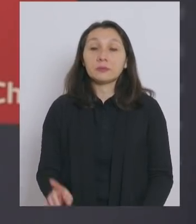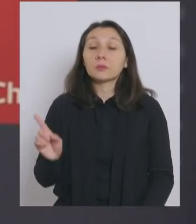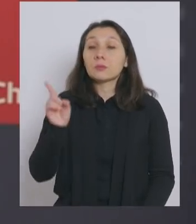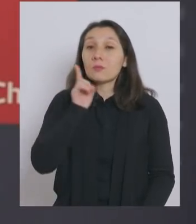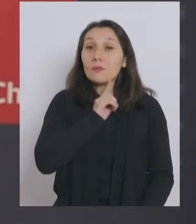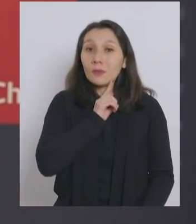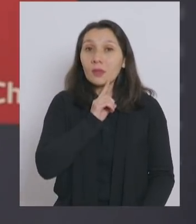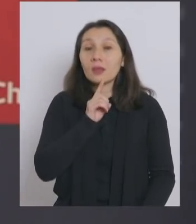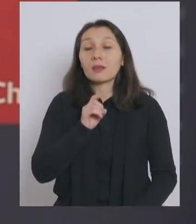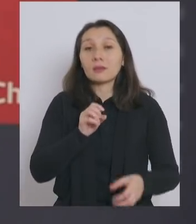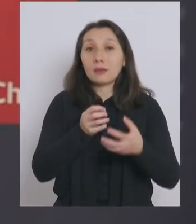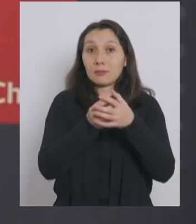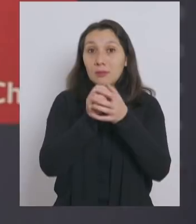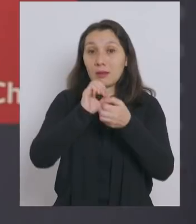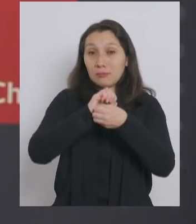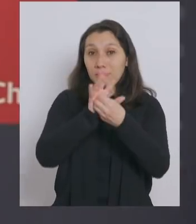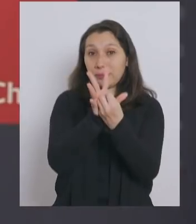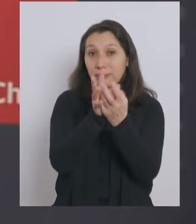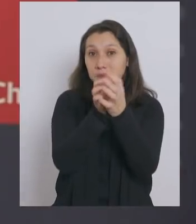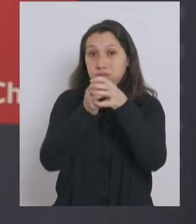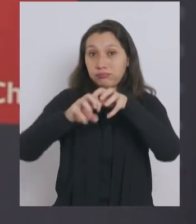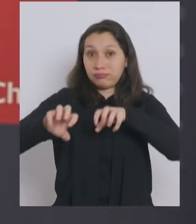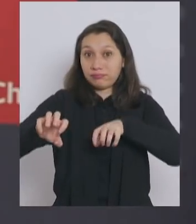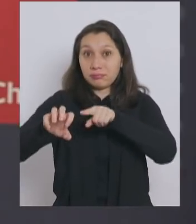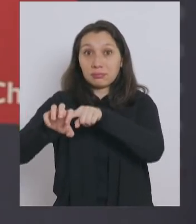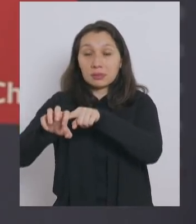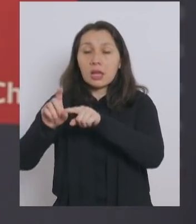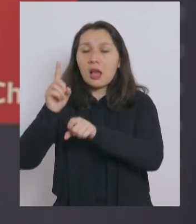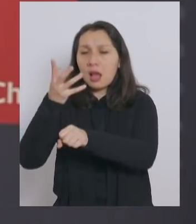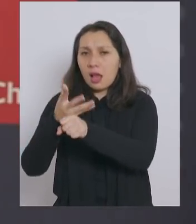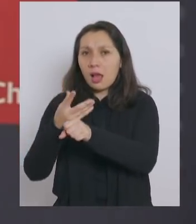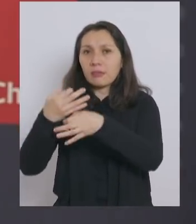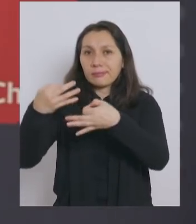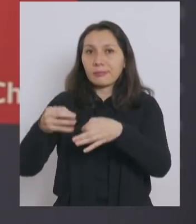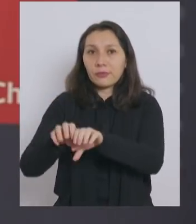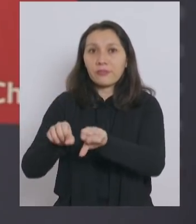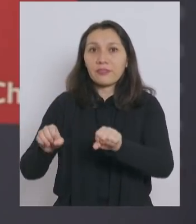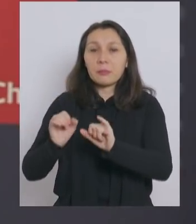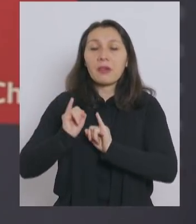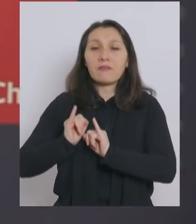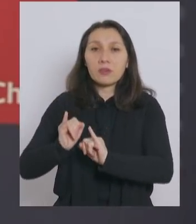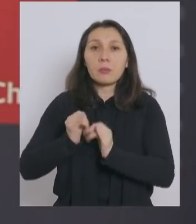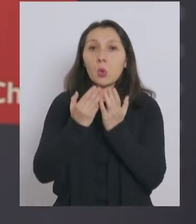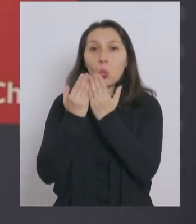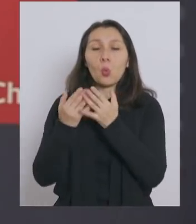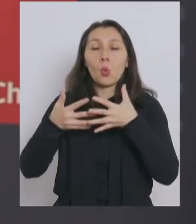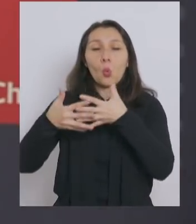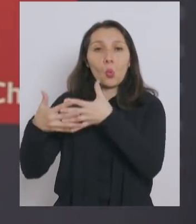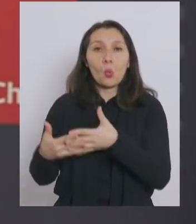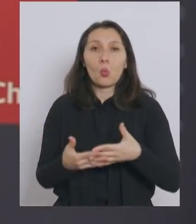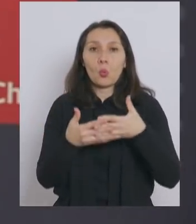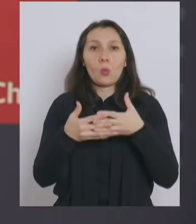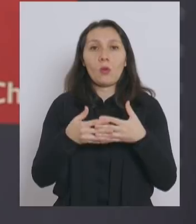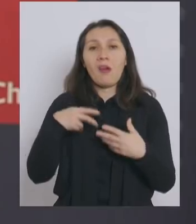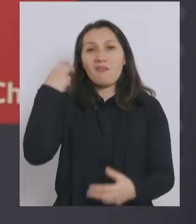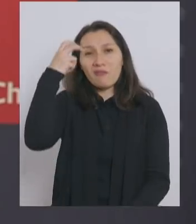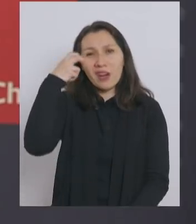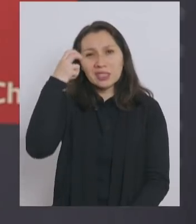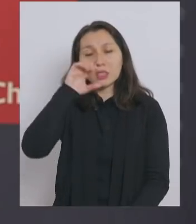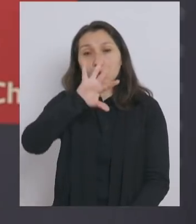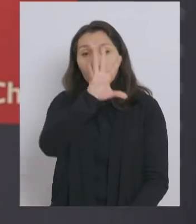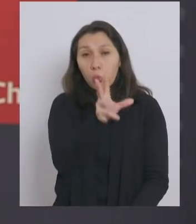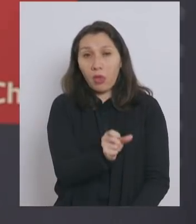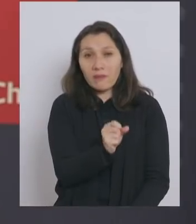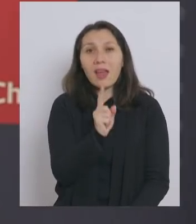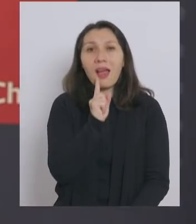Finalmente, contra las variantes, para mostrar datos duros, tenemos ahí el estudio en los países de Estados Unidos, Brasil y Sudáfrica,